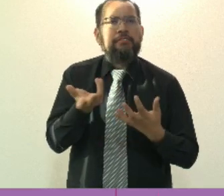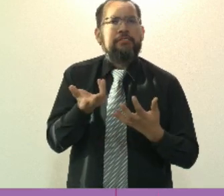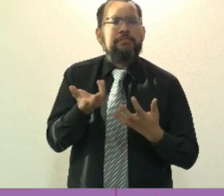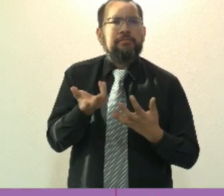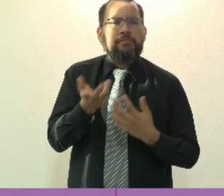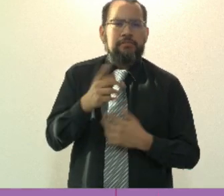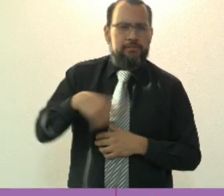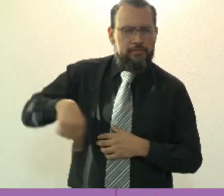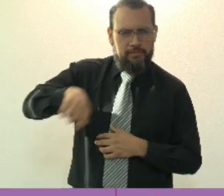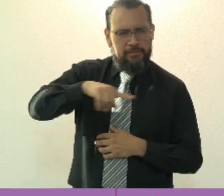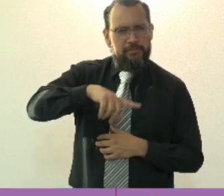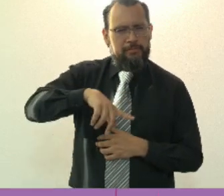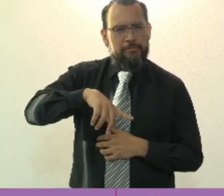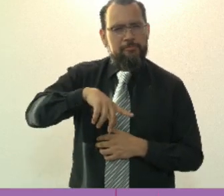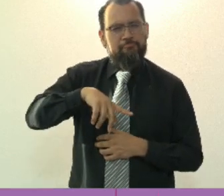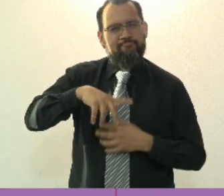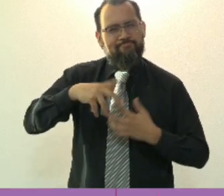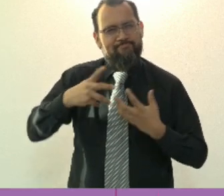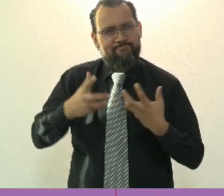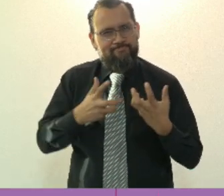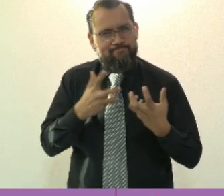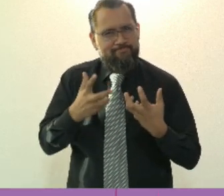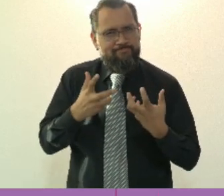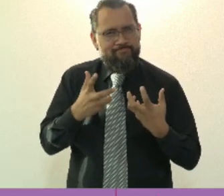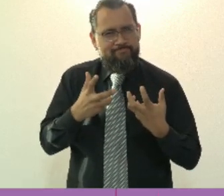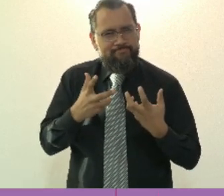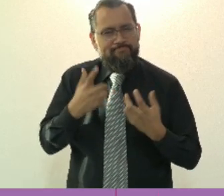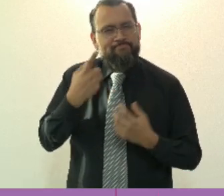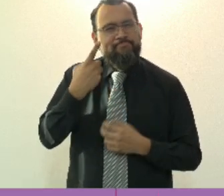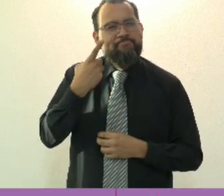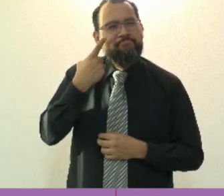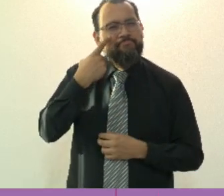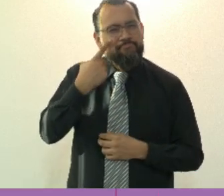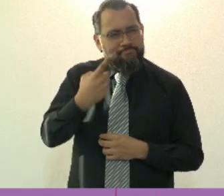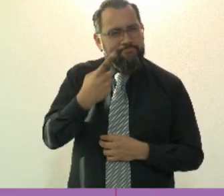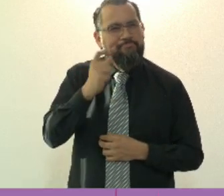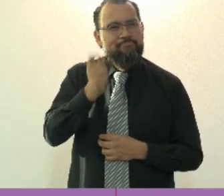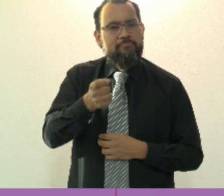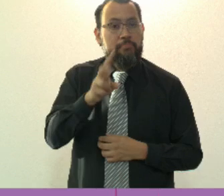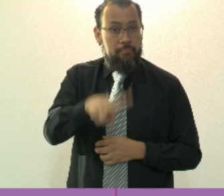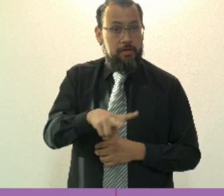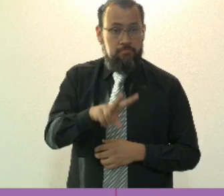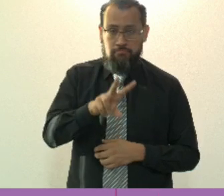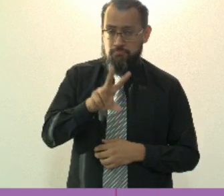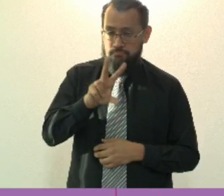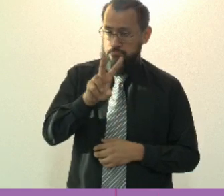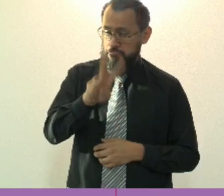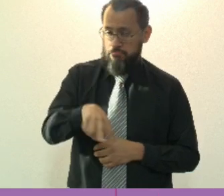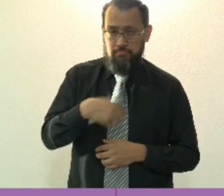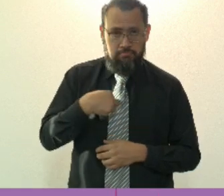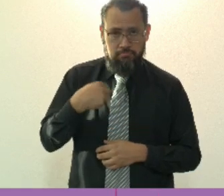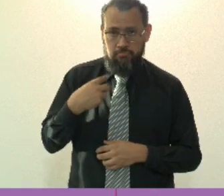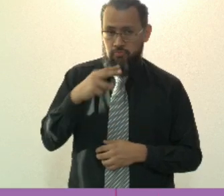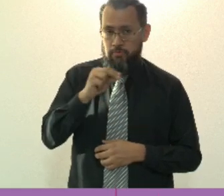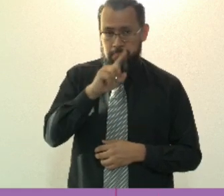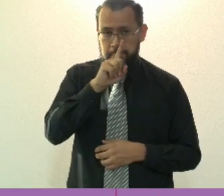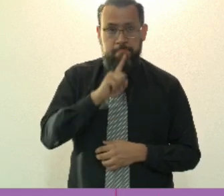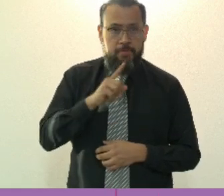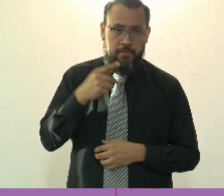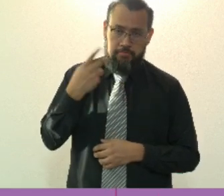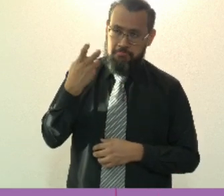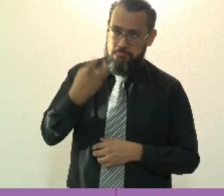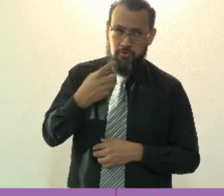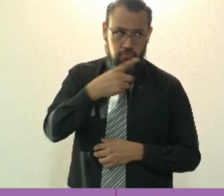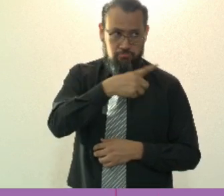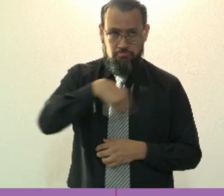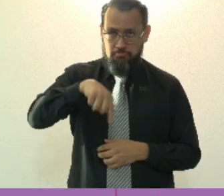hacen, digo, demuestran que no les mentí. Es un gran panel, son unos